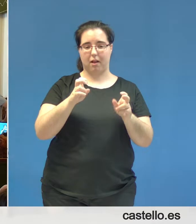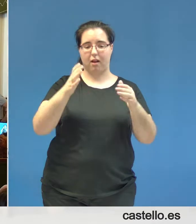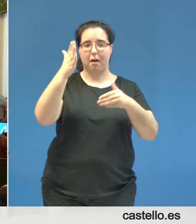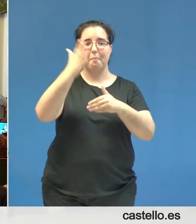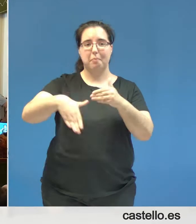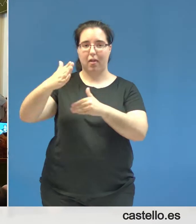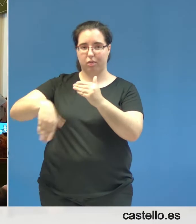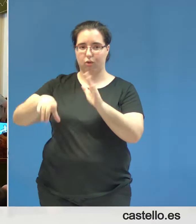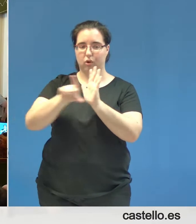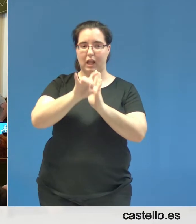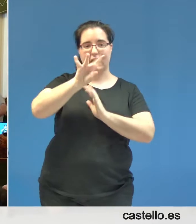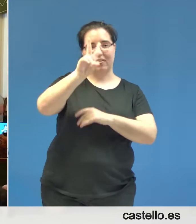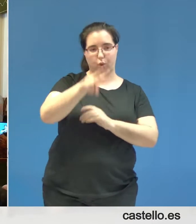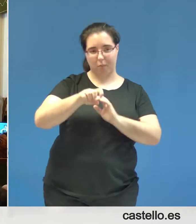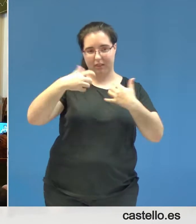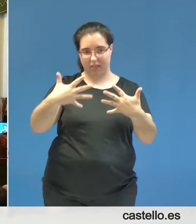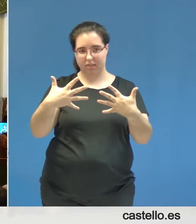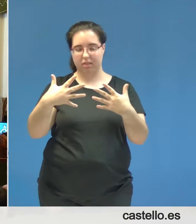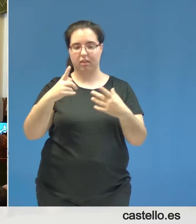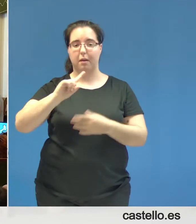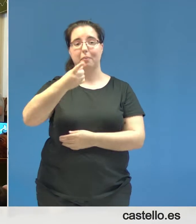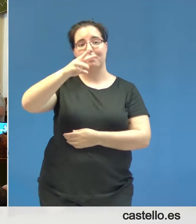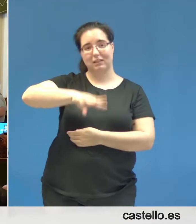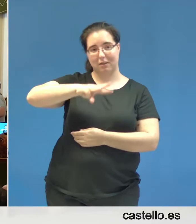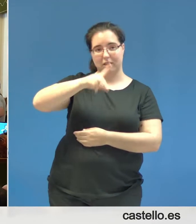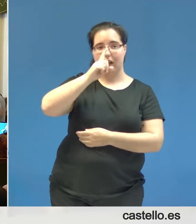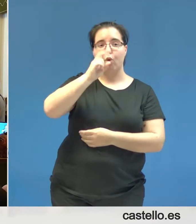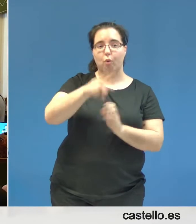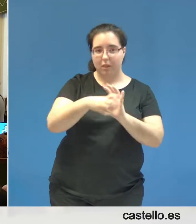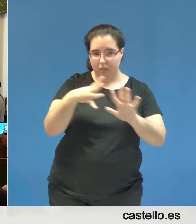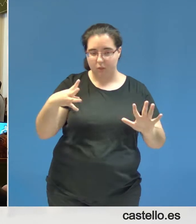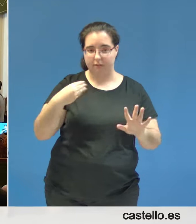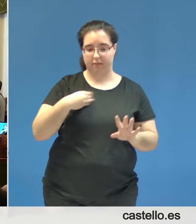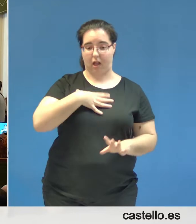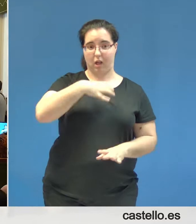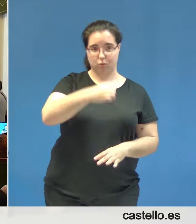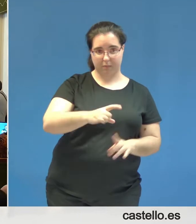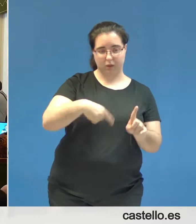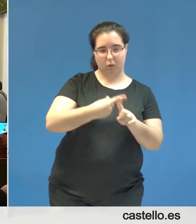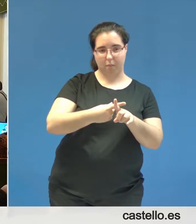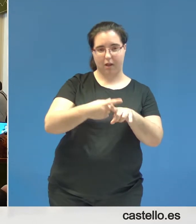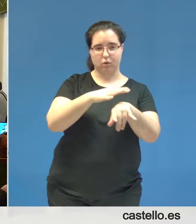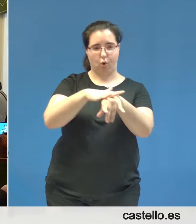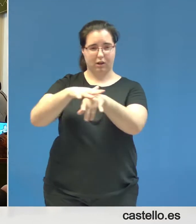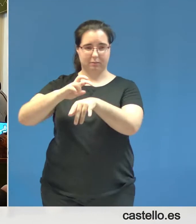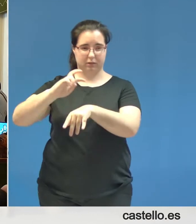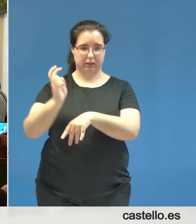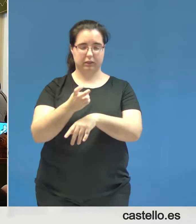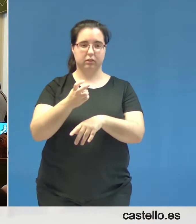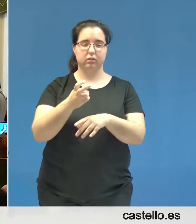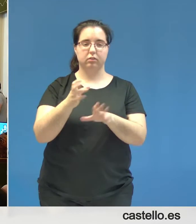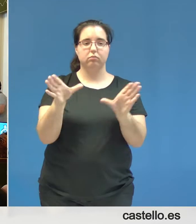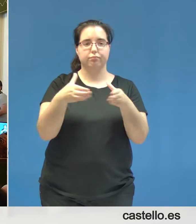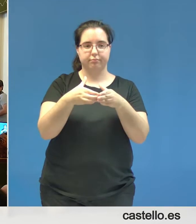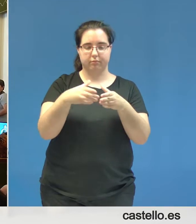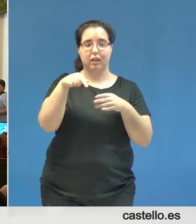Ley 15/2010 respecto al primer trimestre del año 2019, tanto del Ayuntamiento, organismos autónomos y el consorcio. En cuanto al Ayuntamiento,